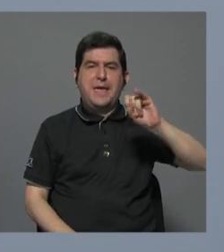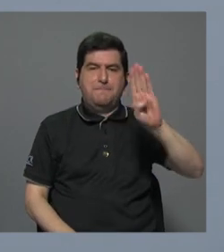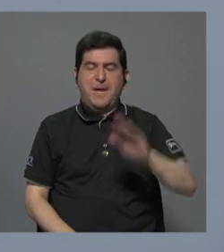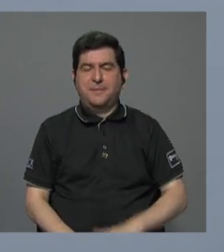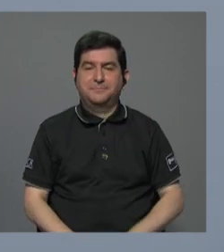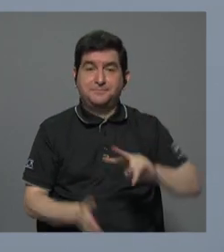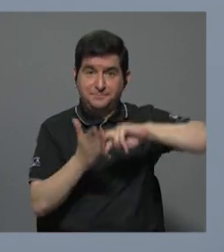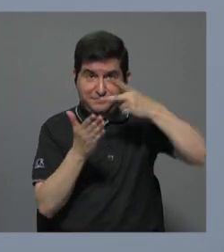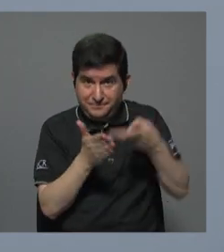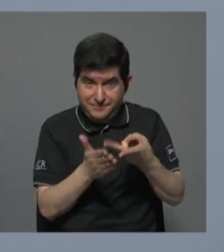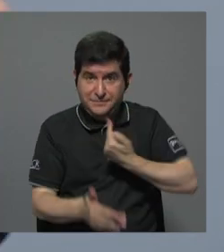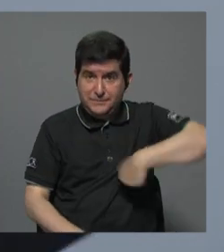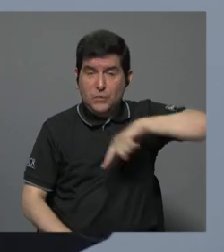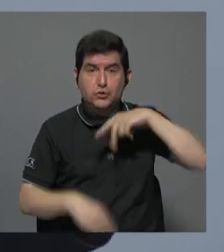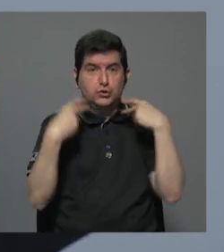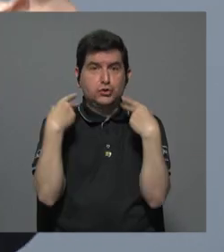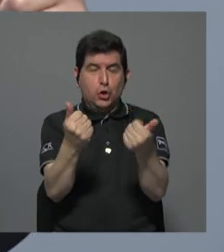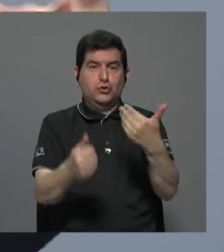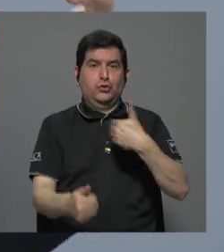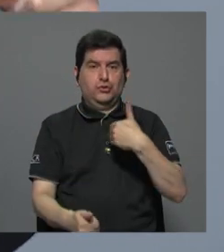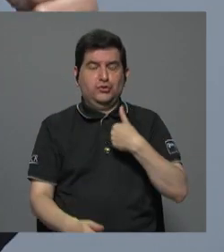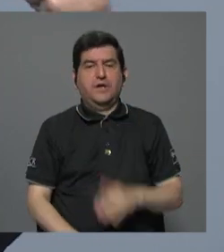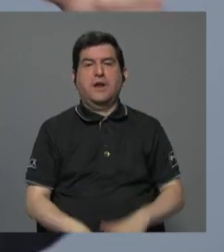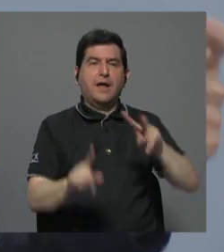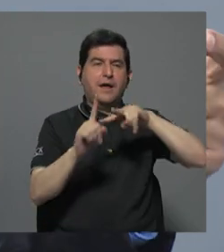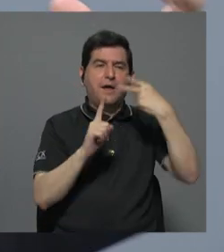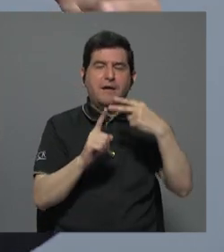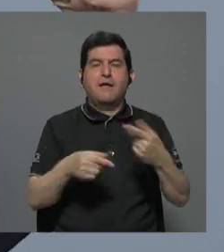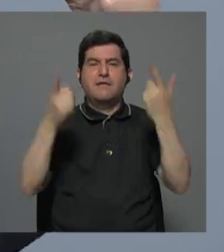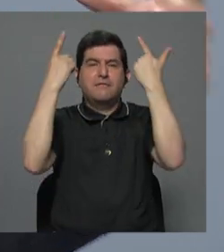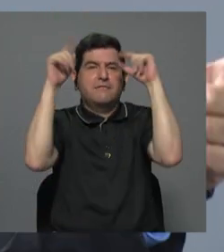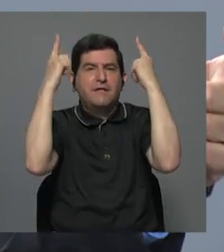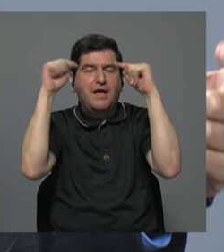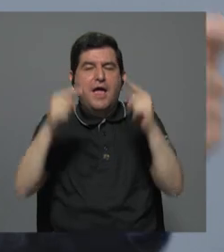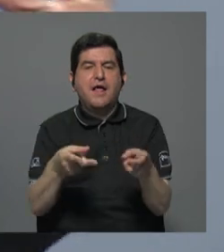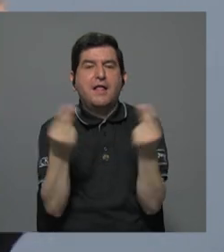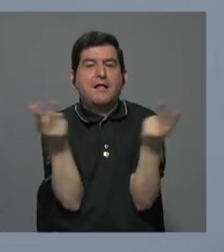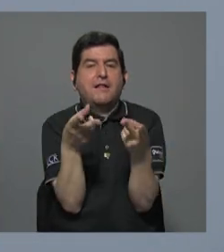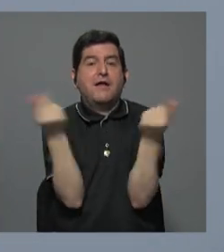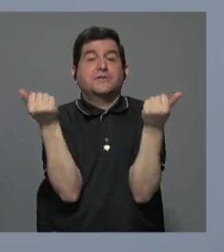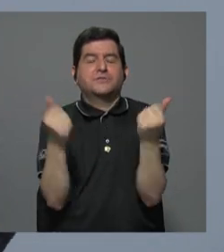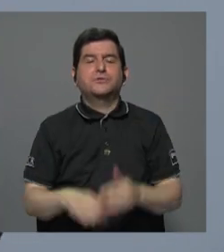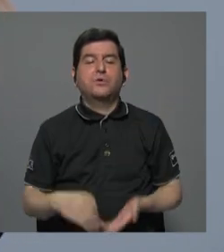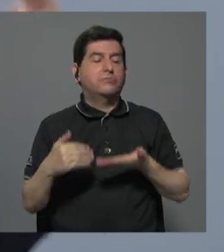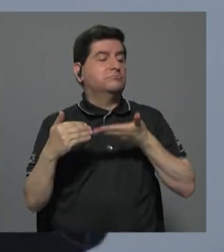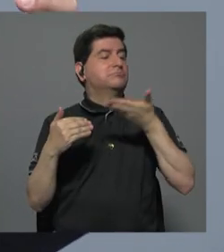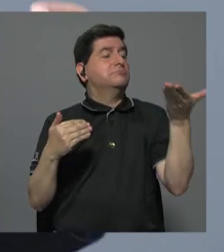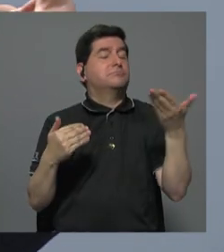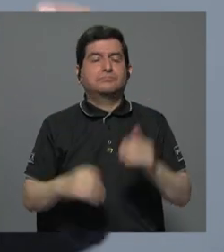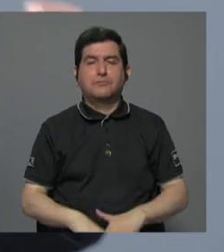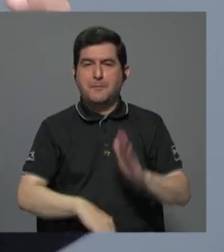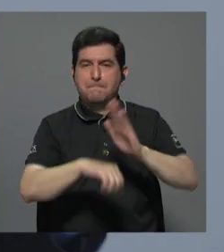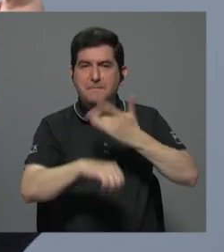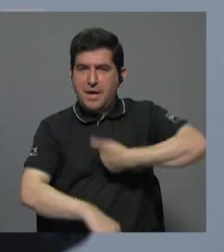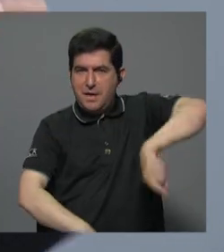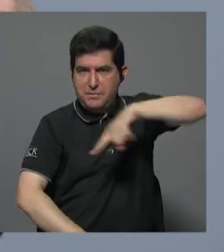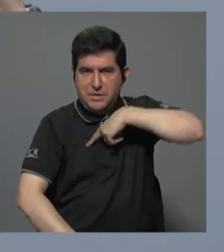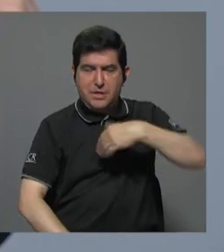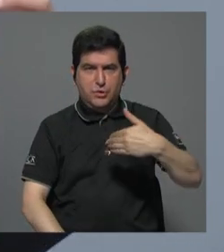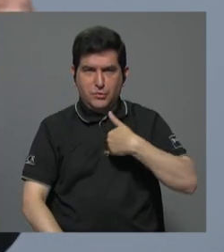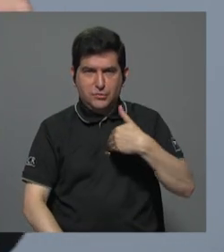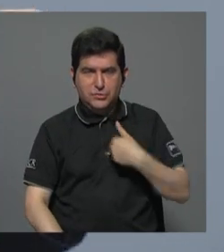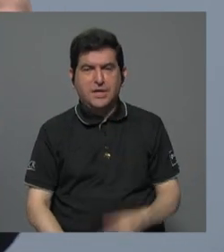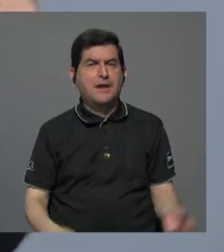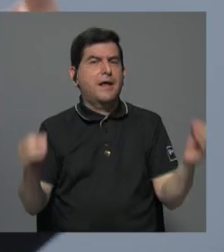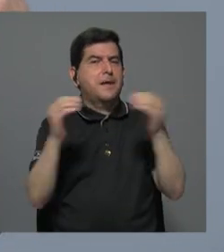significaría que nosotros inmediatamente tendríamos desde el punto de vista de eficiencia en el gasto elementos tales que nos permitirían contar con